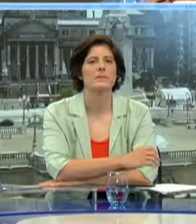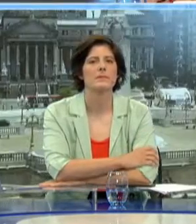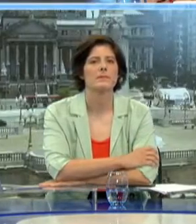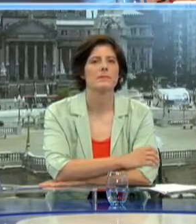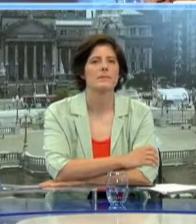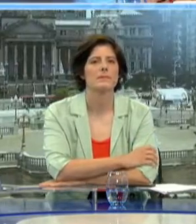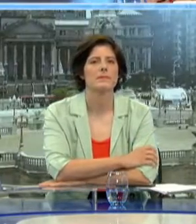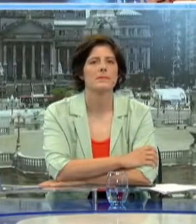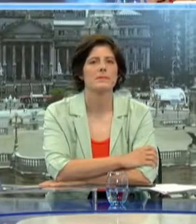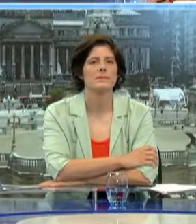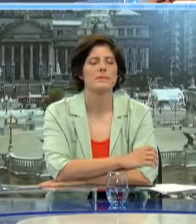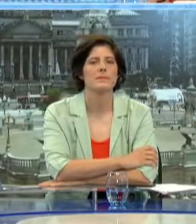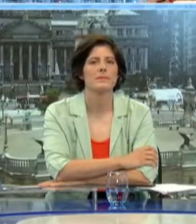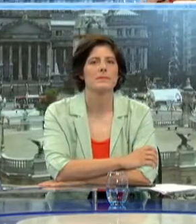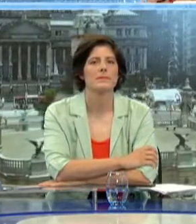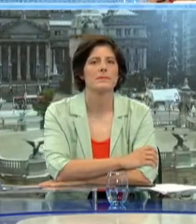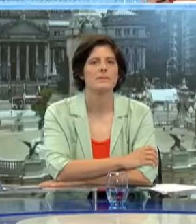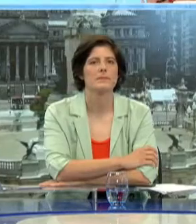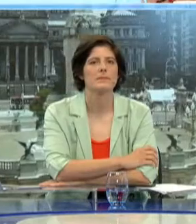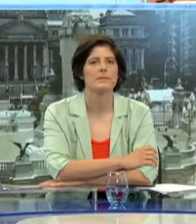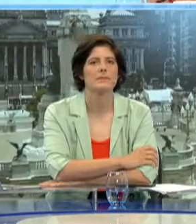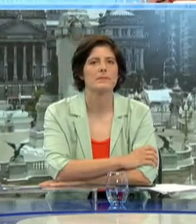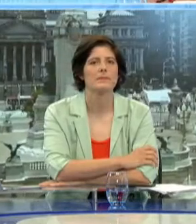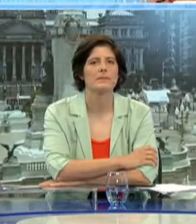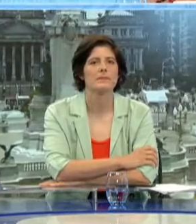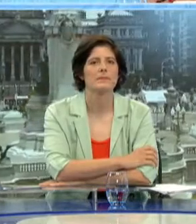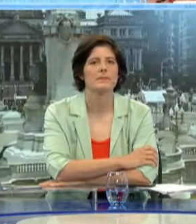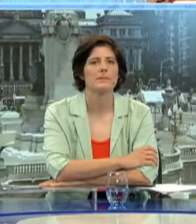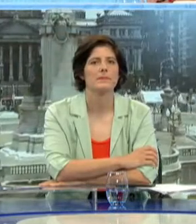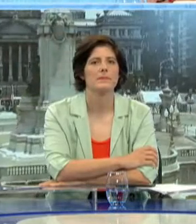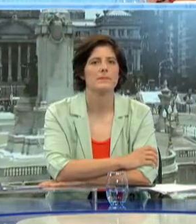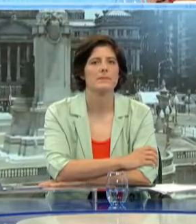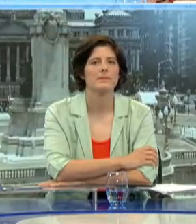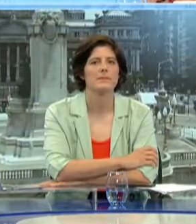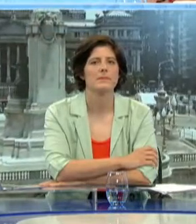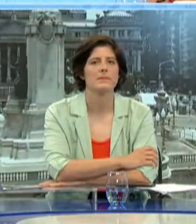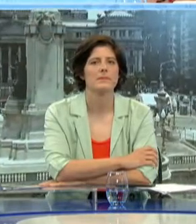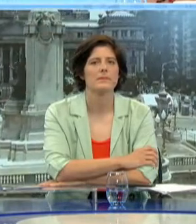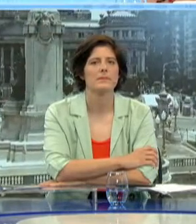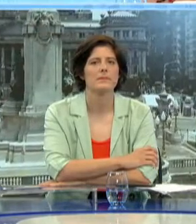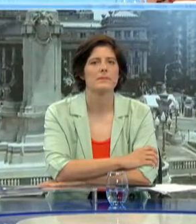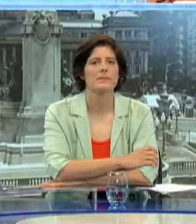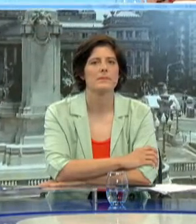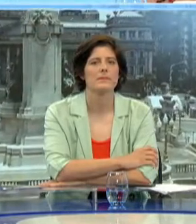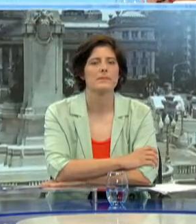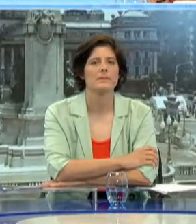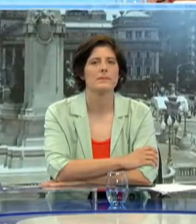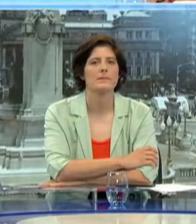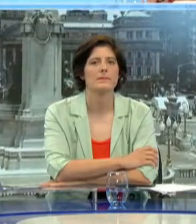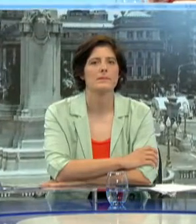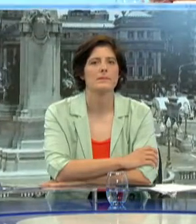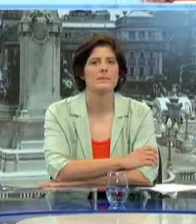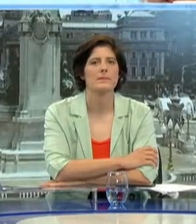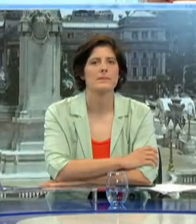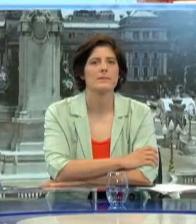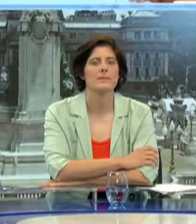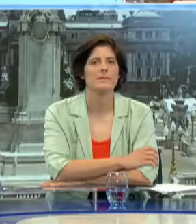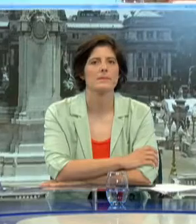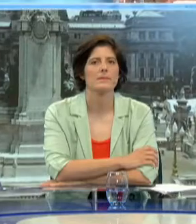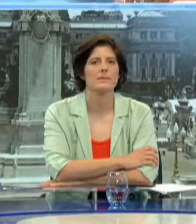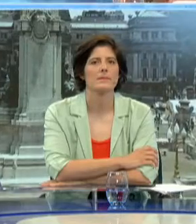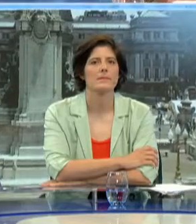escuela necesita acompañamiento para que los estudiantes de los distintos niveles